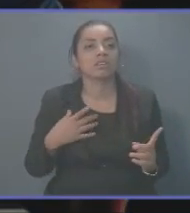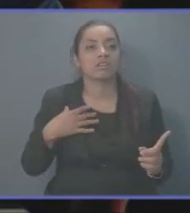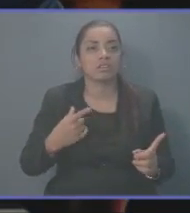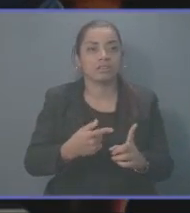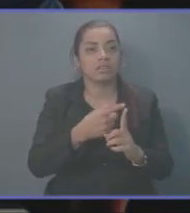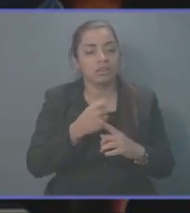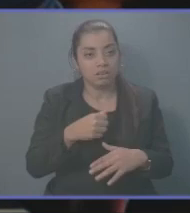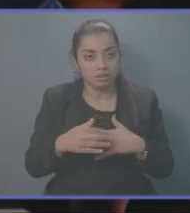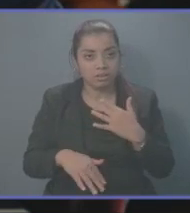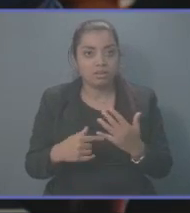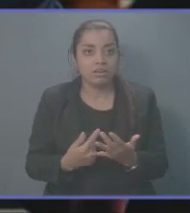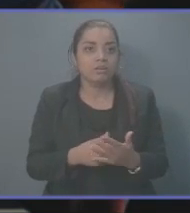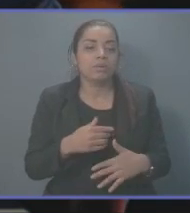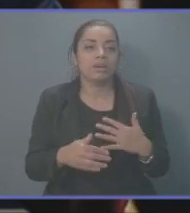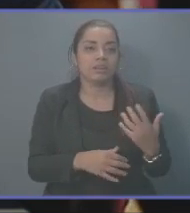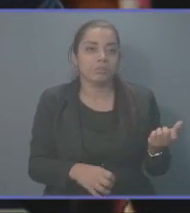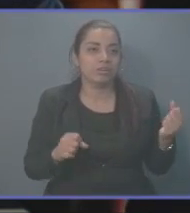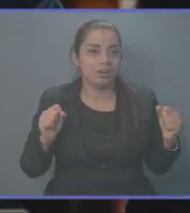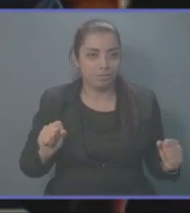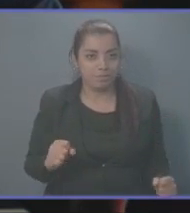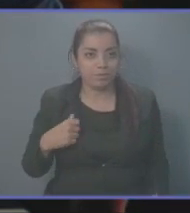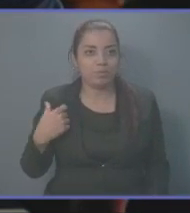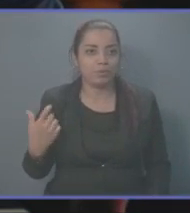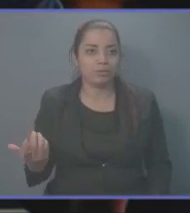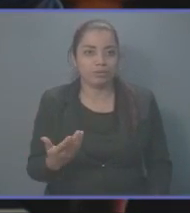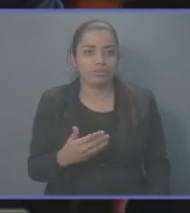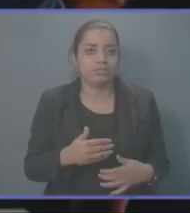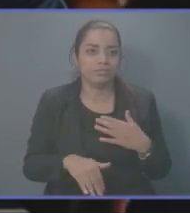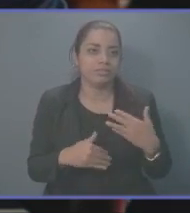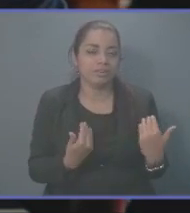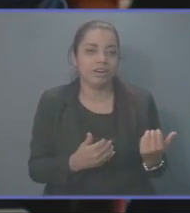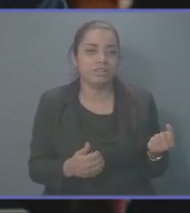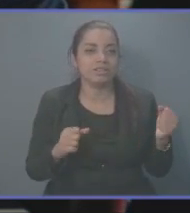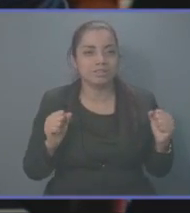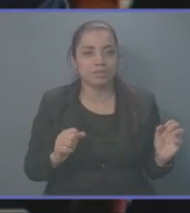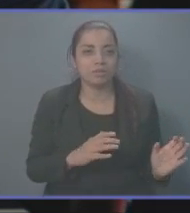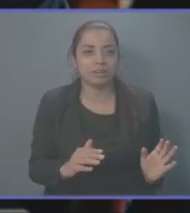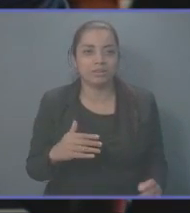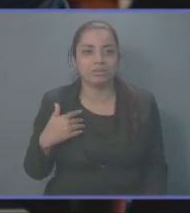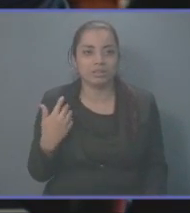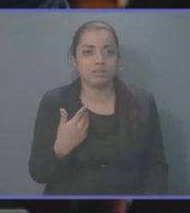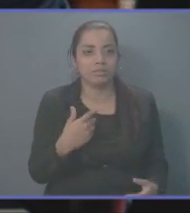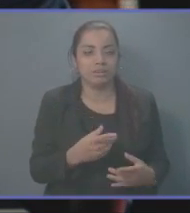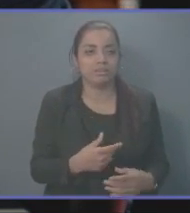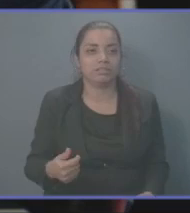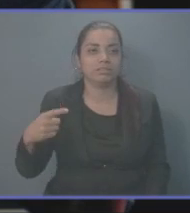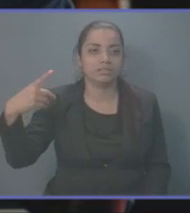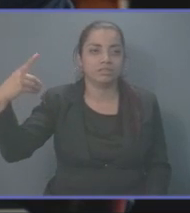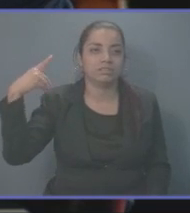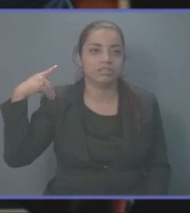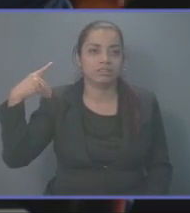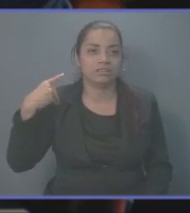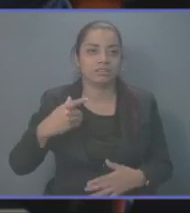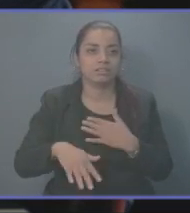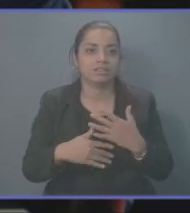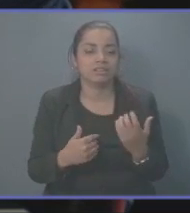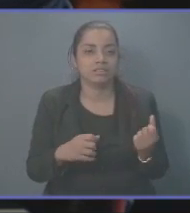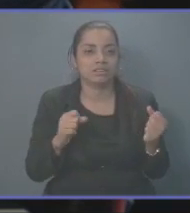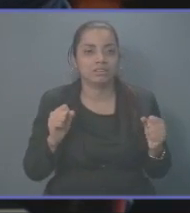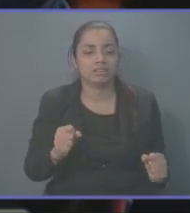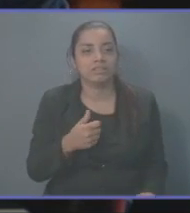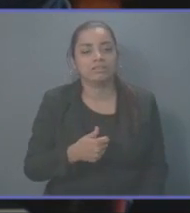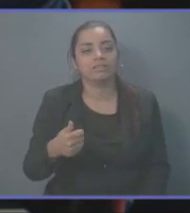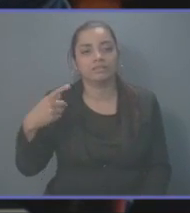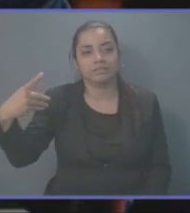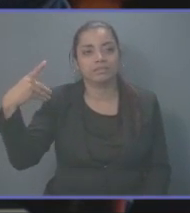los sujetos pasivos de los tributos administrados por la Dirección General de Impuestos Internos y por la Dirección General de